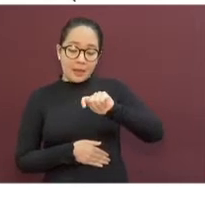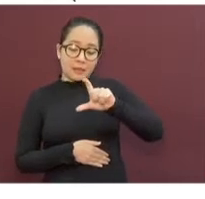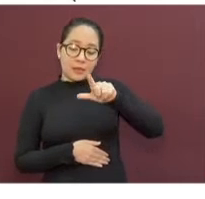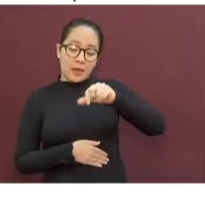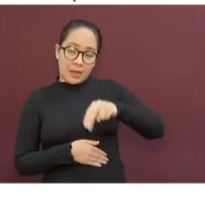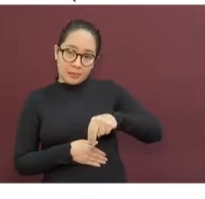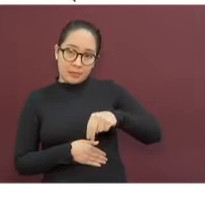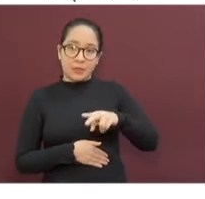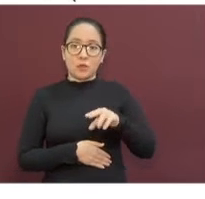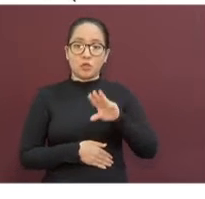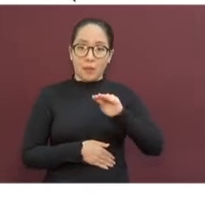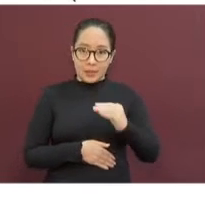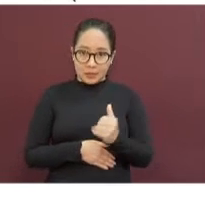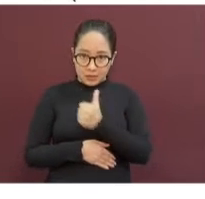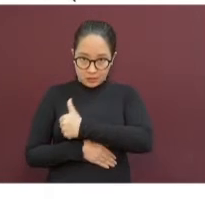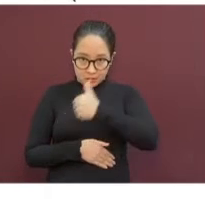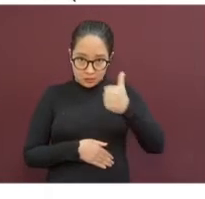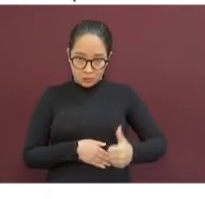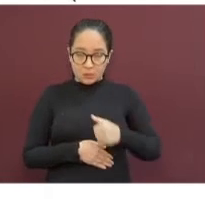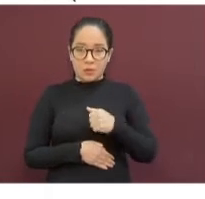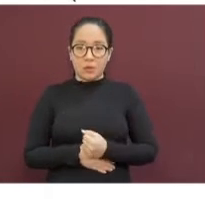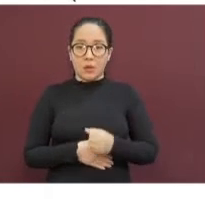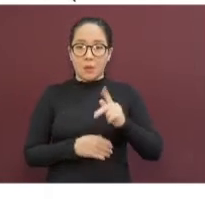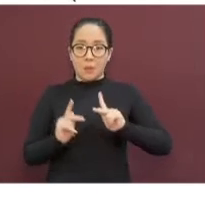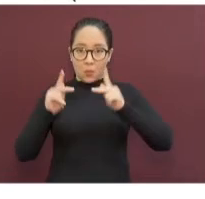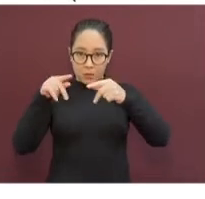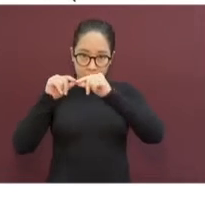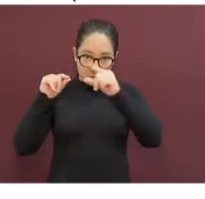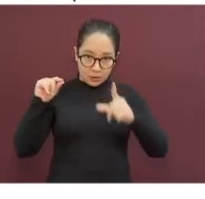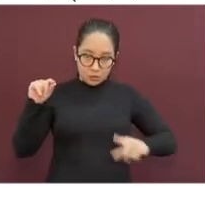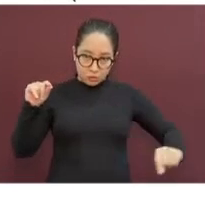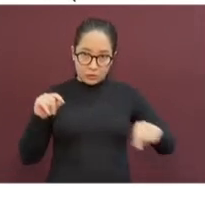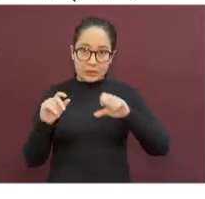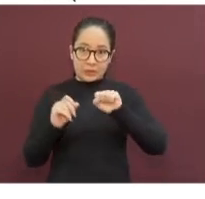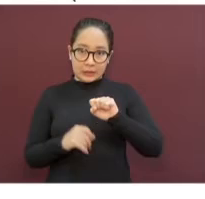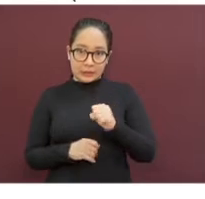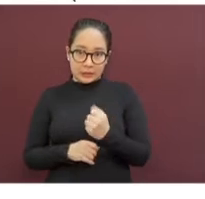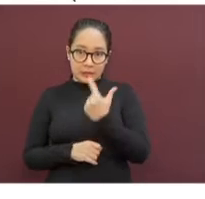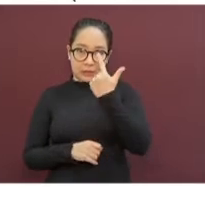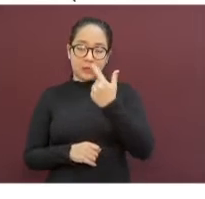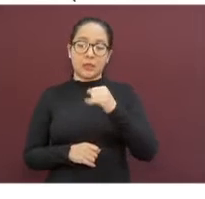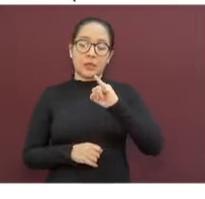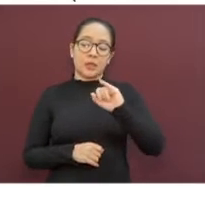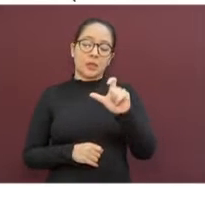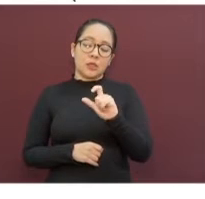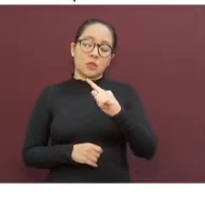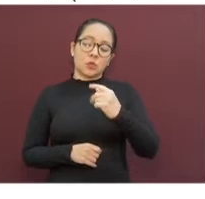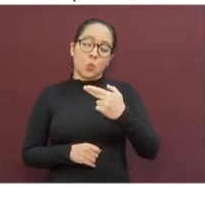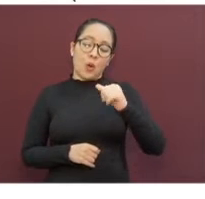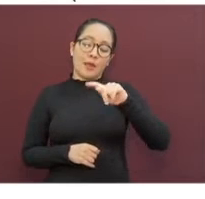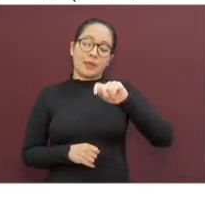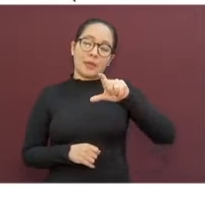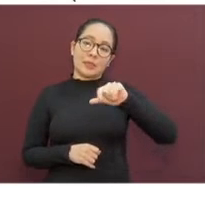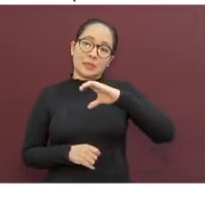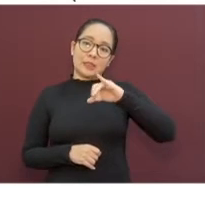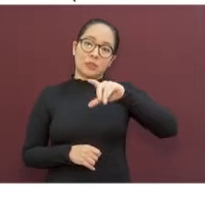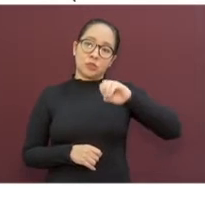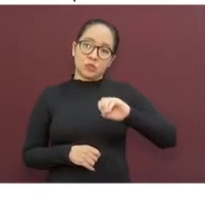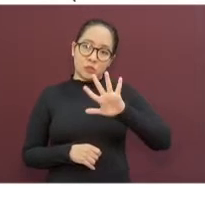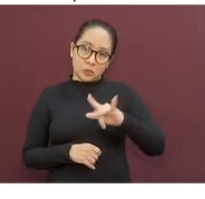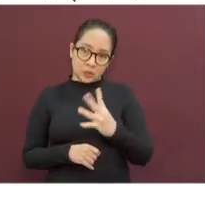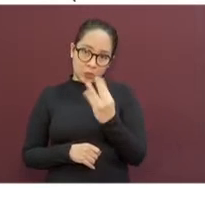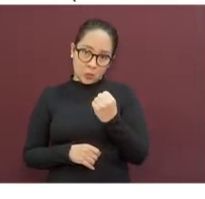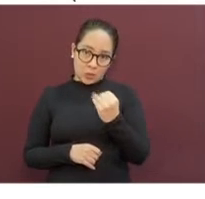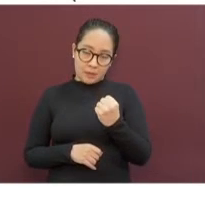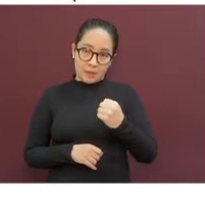90 cada uno puente nacional 67 cihuatlán 59 y ahora paso de